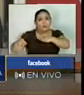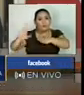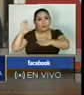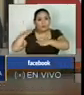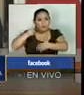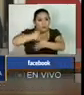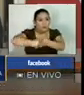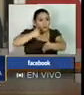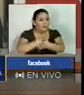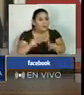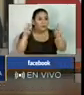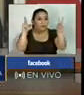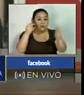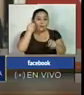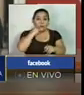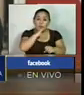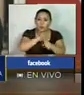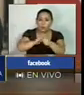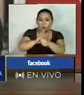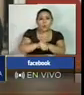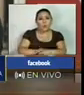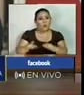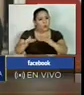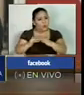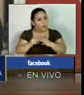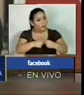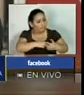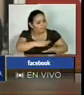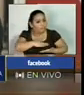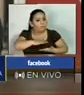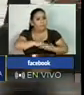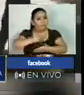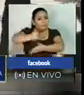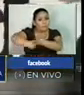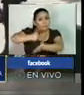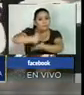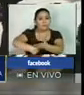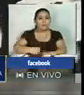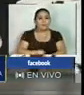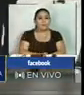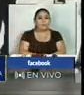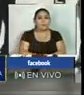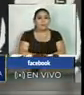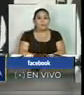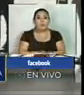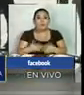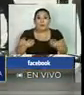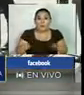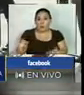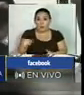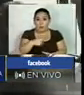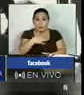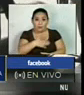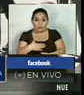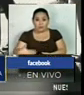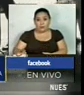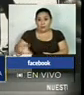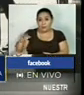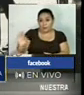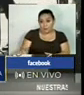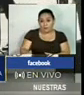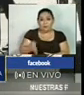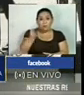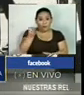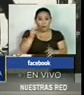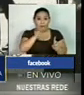contra el coronavirus que exige el mismo espíritu de esfuerzo nacional Por su parte el presidente de Francia Emmanuel